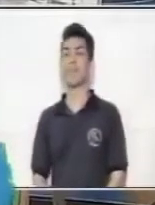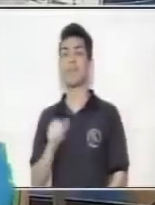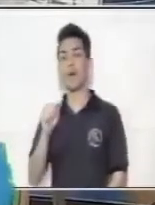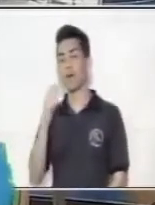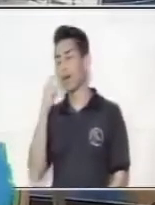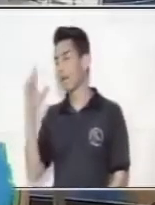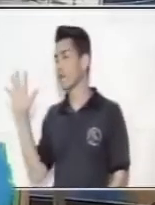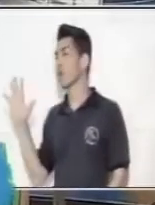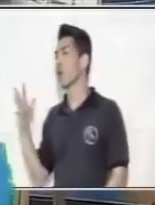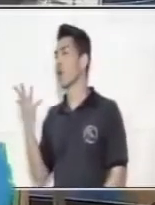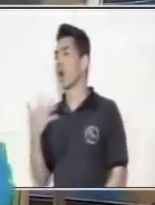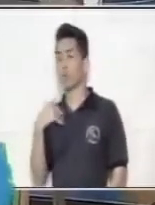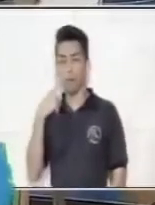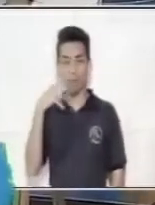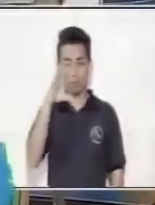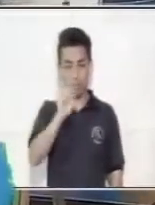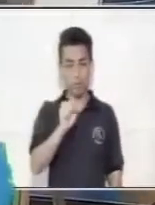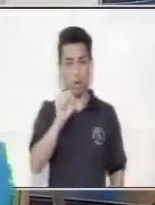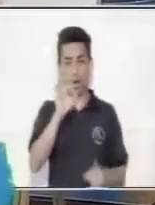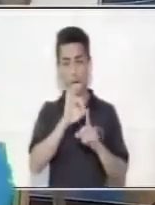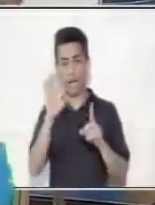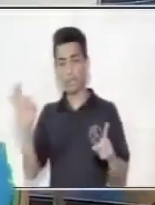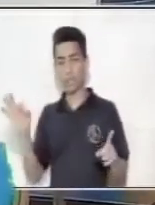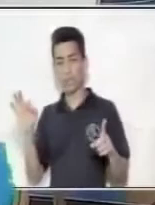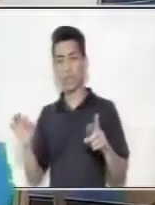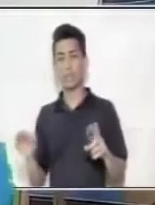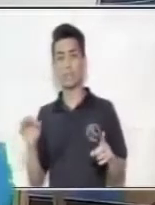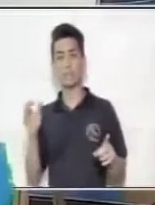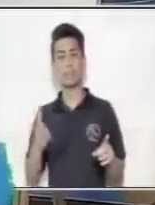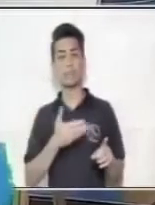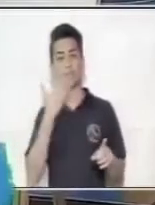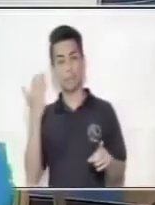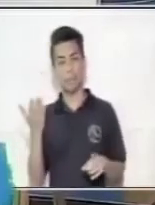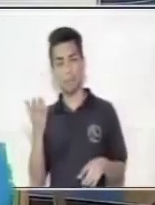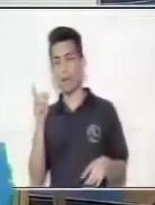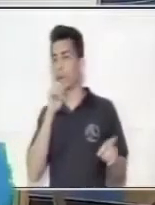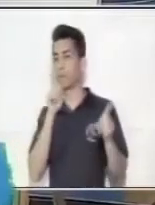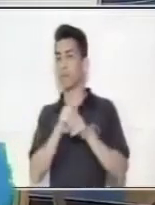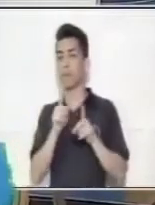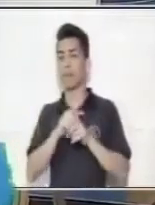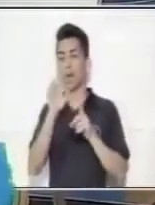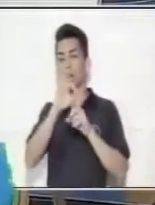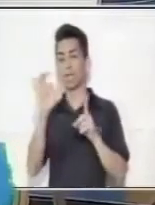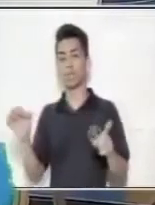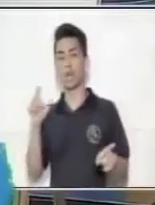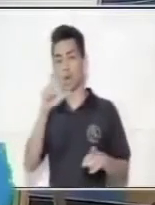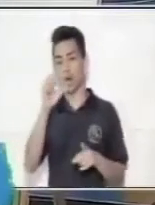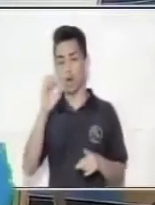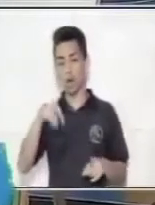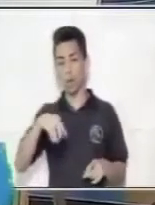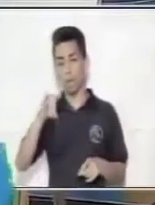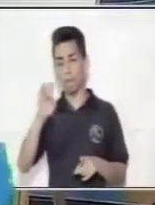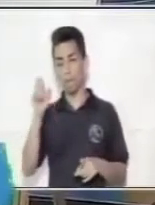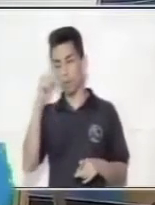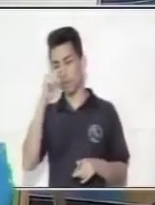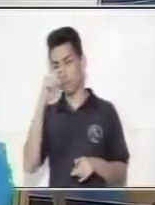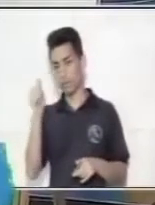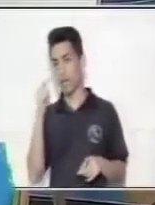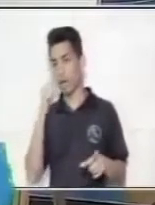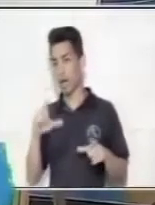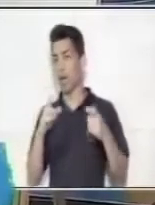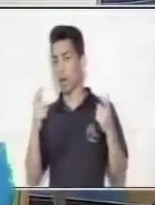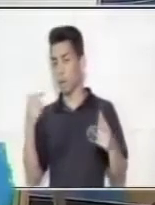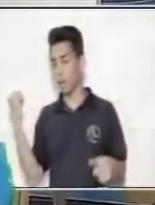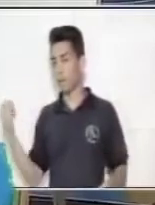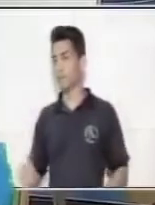podemos identificar las oraciones simples, ¿cuál es la diferencia de las oraciones compuestas? La definición de las oraciones